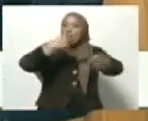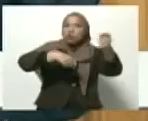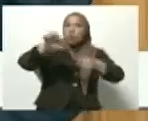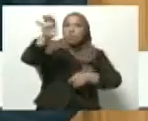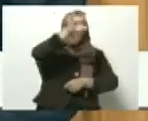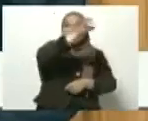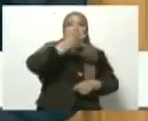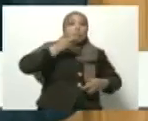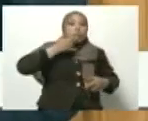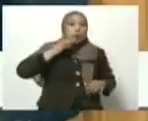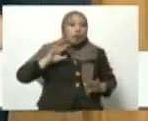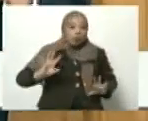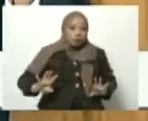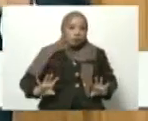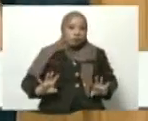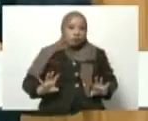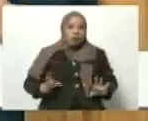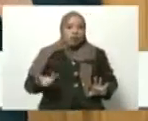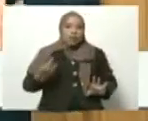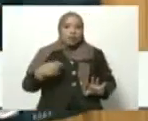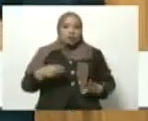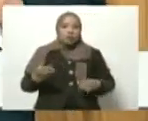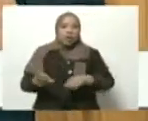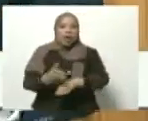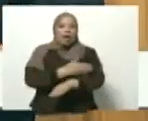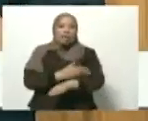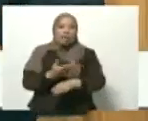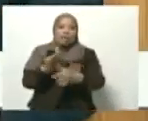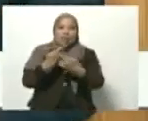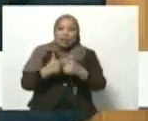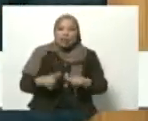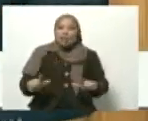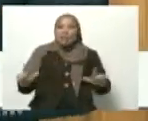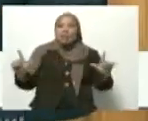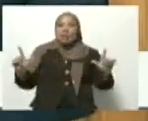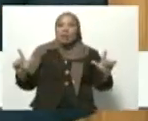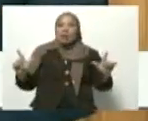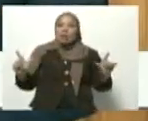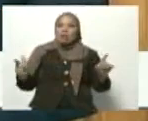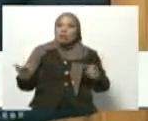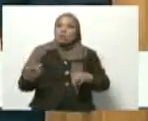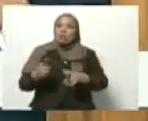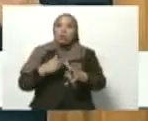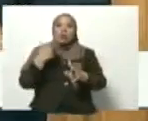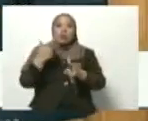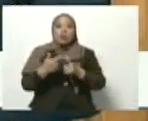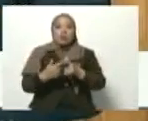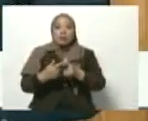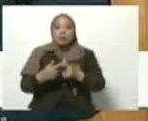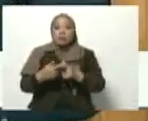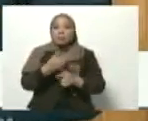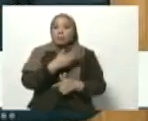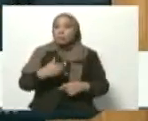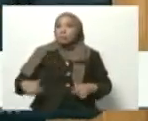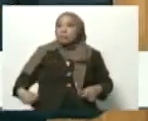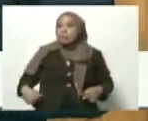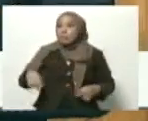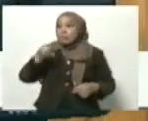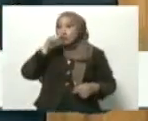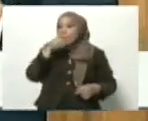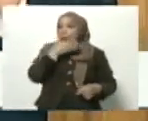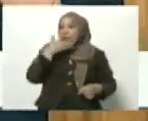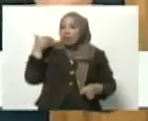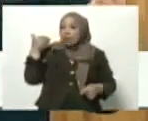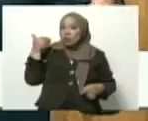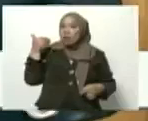o espacio económico internacional libre de medidas coercitivas. Presidente Maduro hace tiempo escribió una carta a jefes de